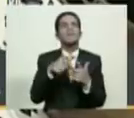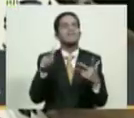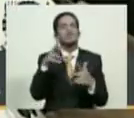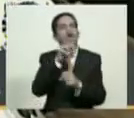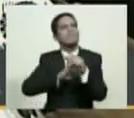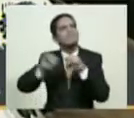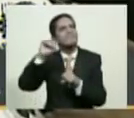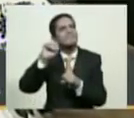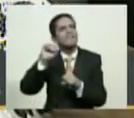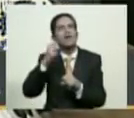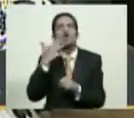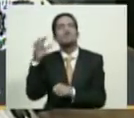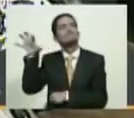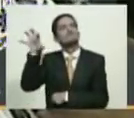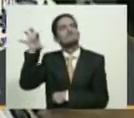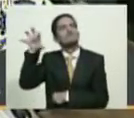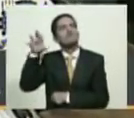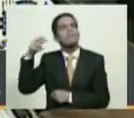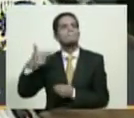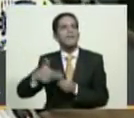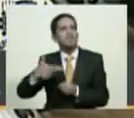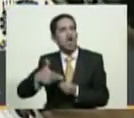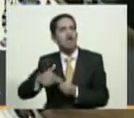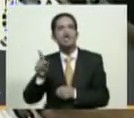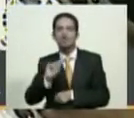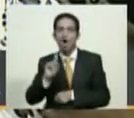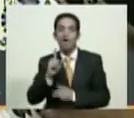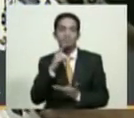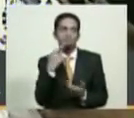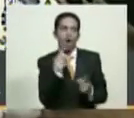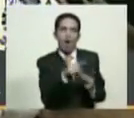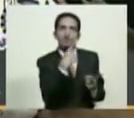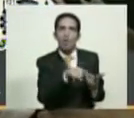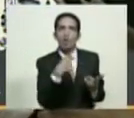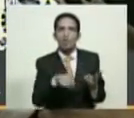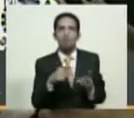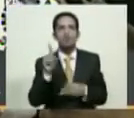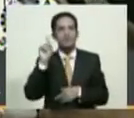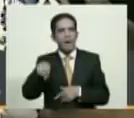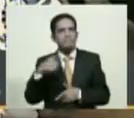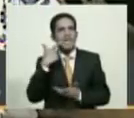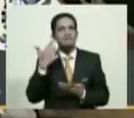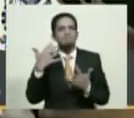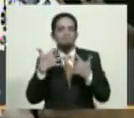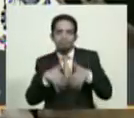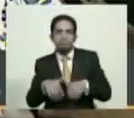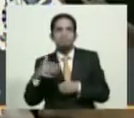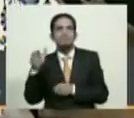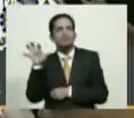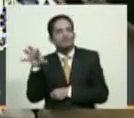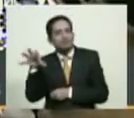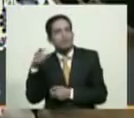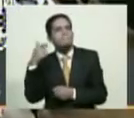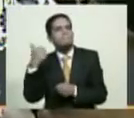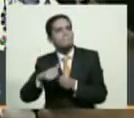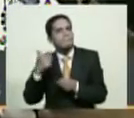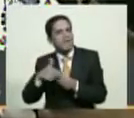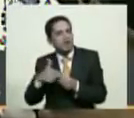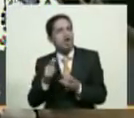solamente de la renta petrolera, sino del desarrollo aguas abajo, tanto de la industria petrolera como de toda la industria,